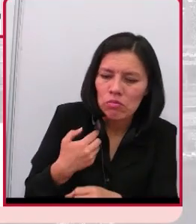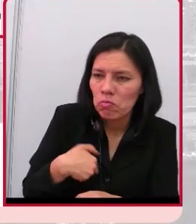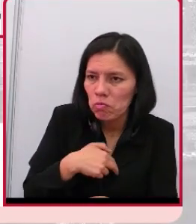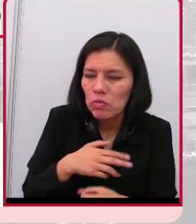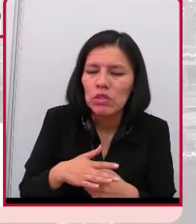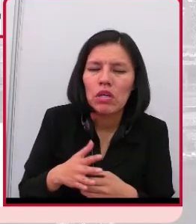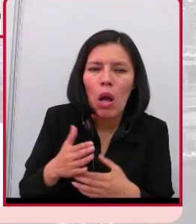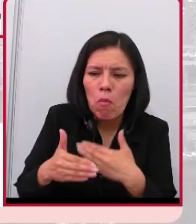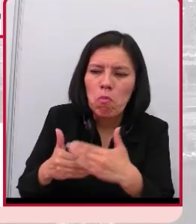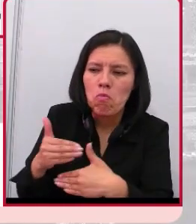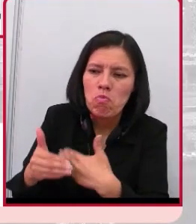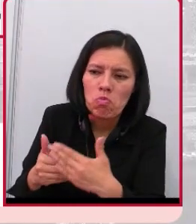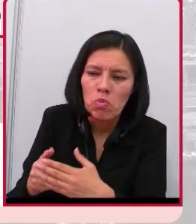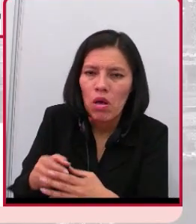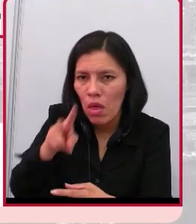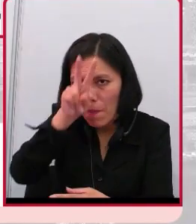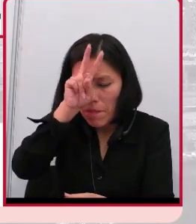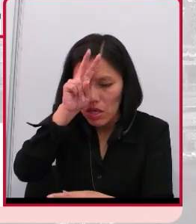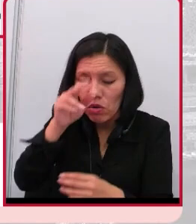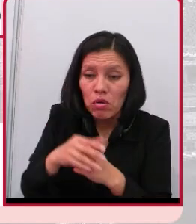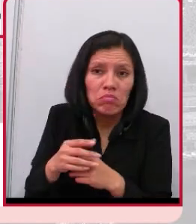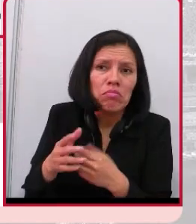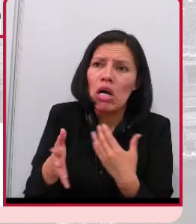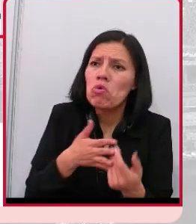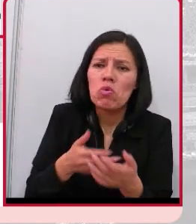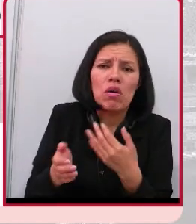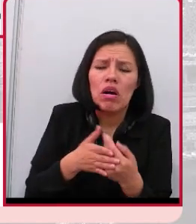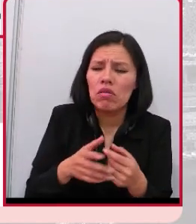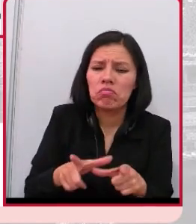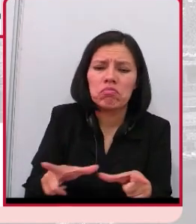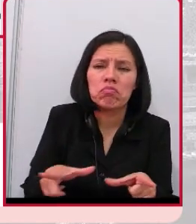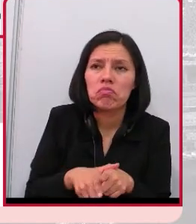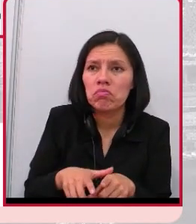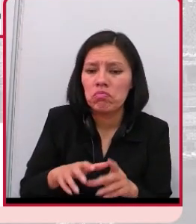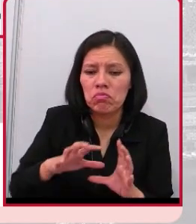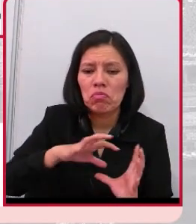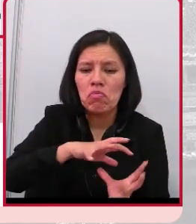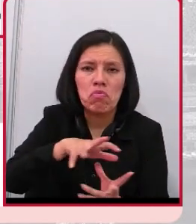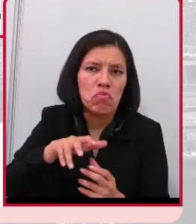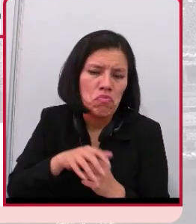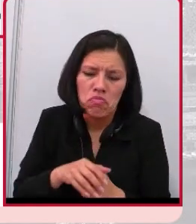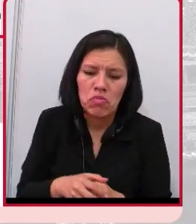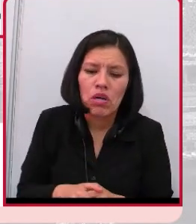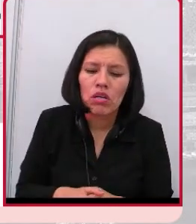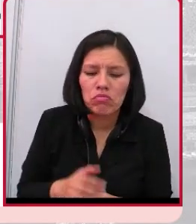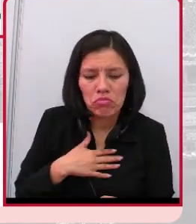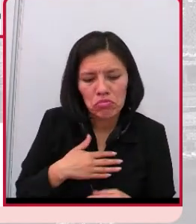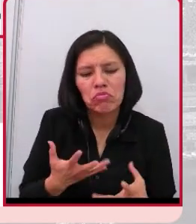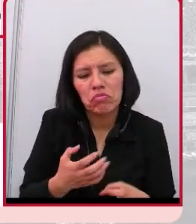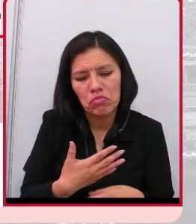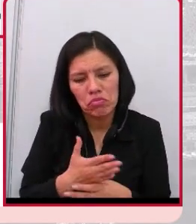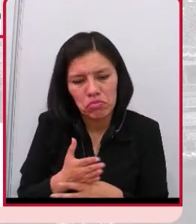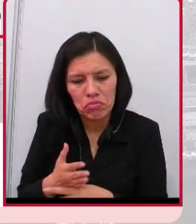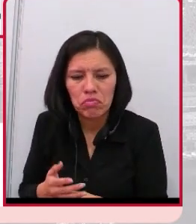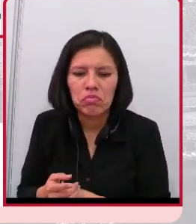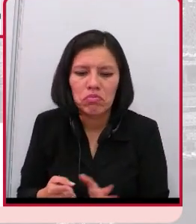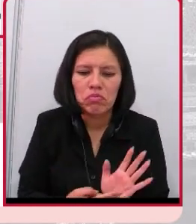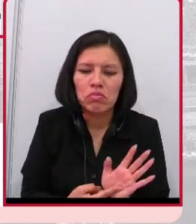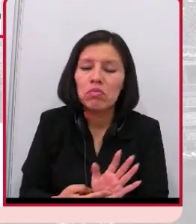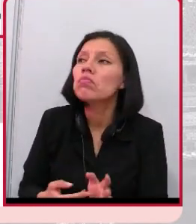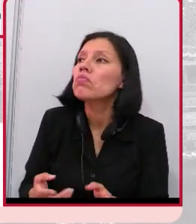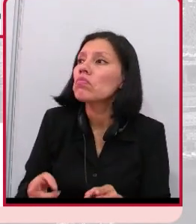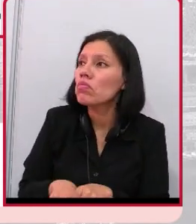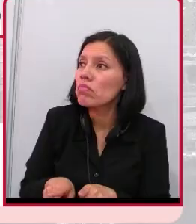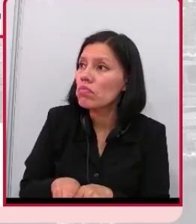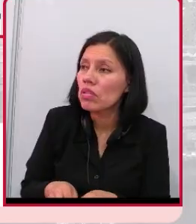del Perú para cualquier parte del mundo. Eso quería compartir con ustedes y agradecer a Henry Bueno, que